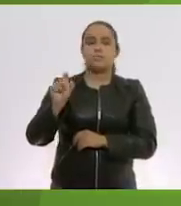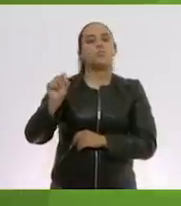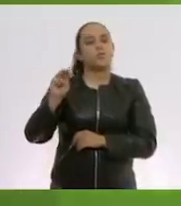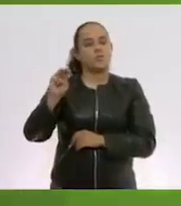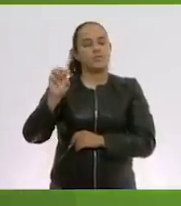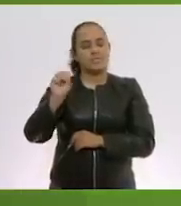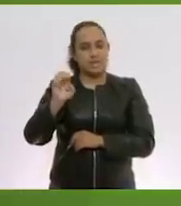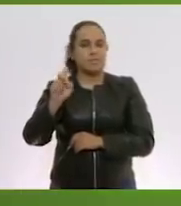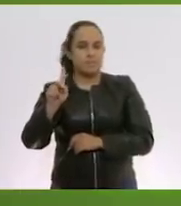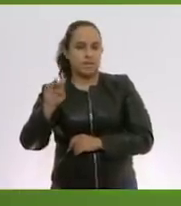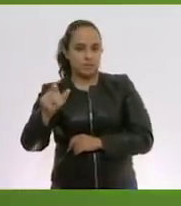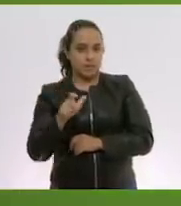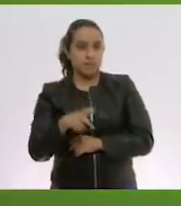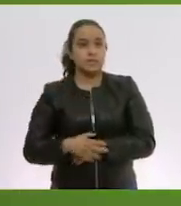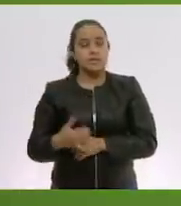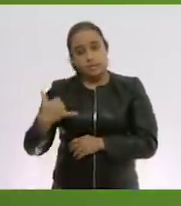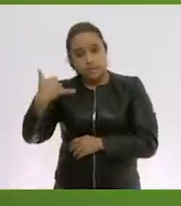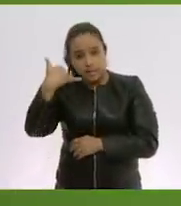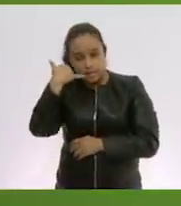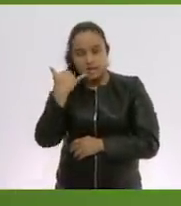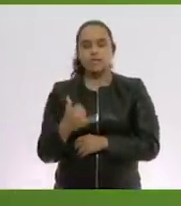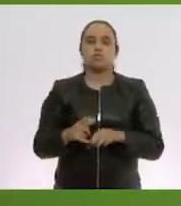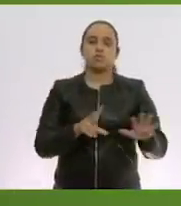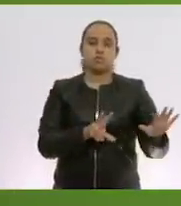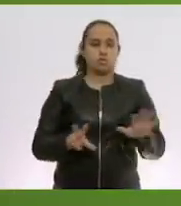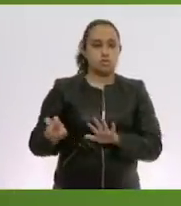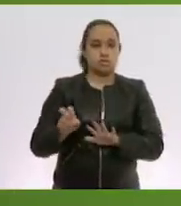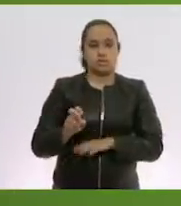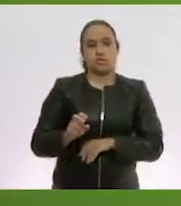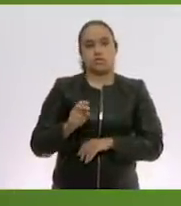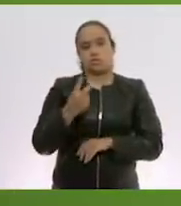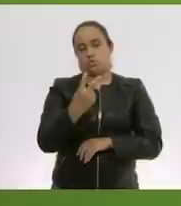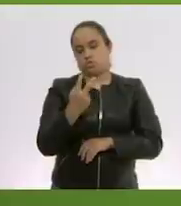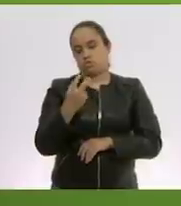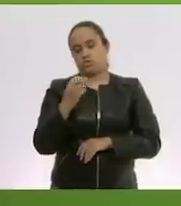@sepmx, teléfonos Educatel